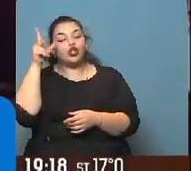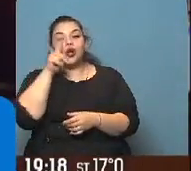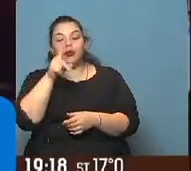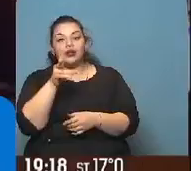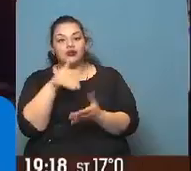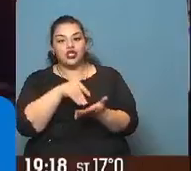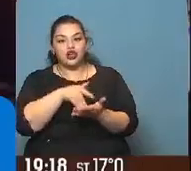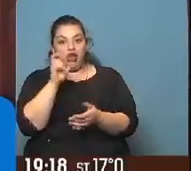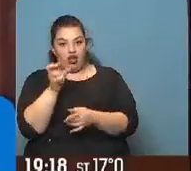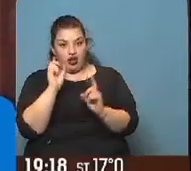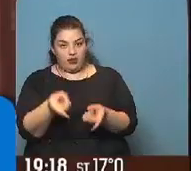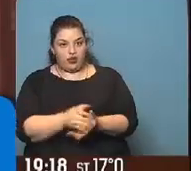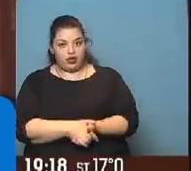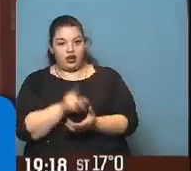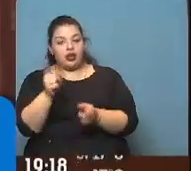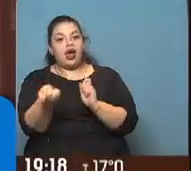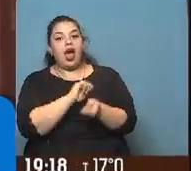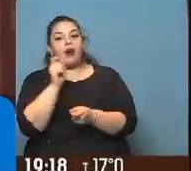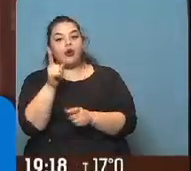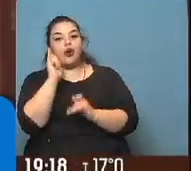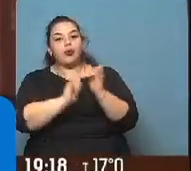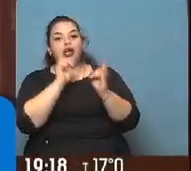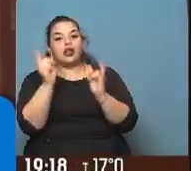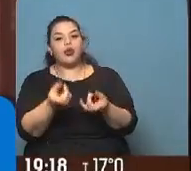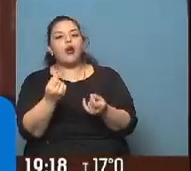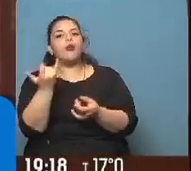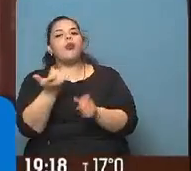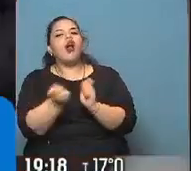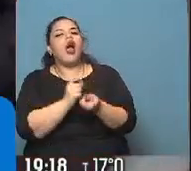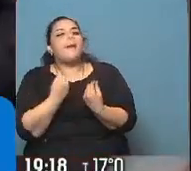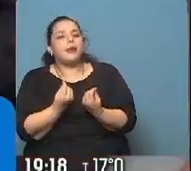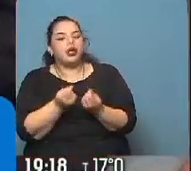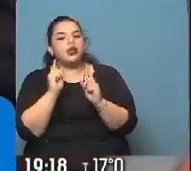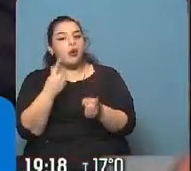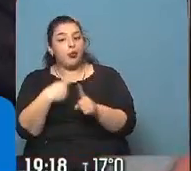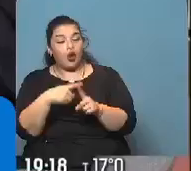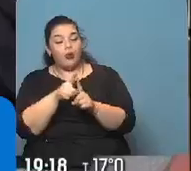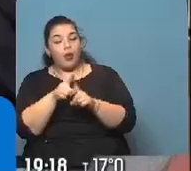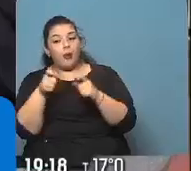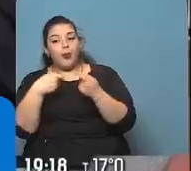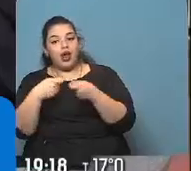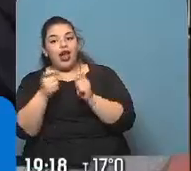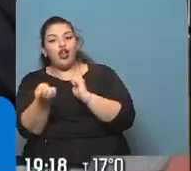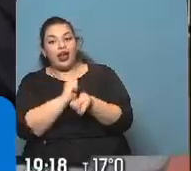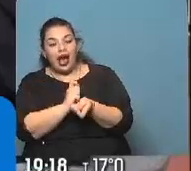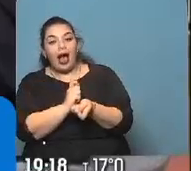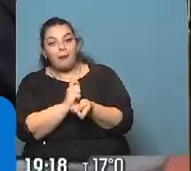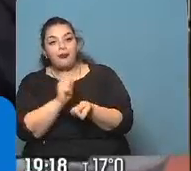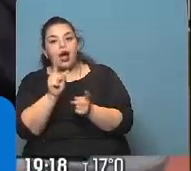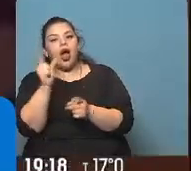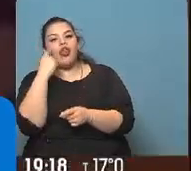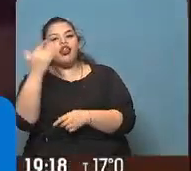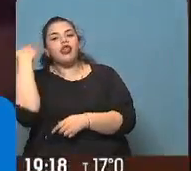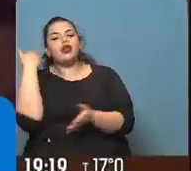ese es el desbalance que explica por qué tenemos esta presión cambiaria a propósito del mercado cambiario hace un par de días ya hablábamos con orlando